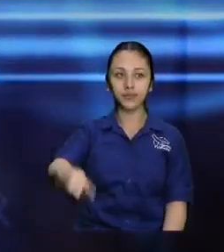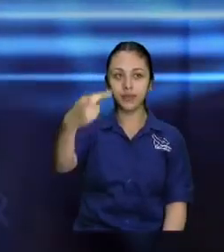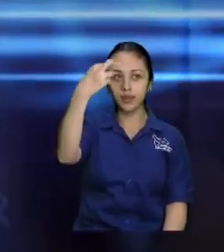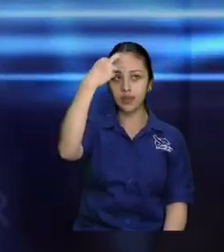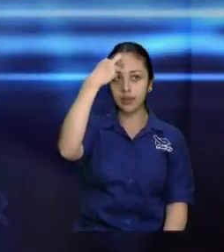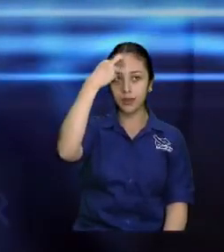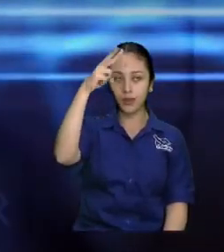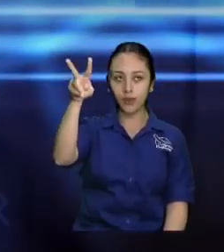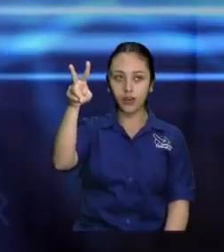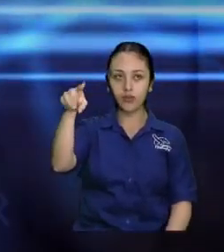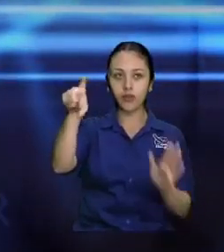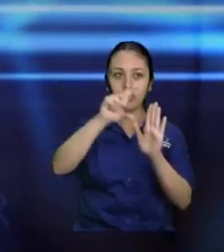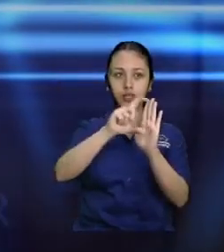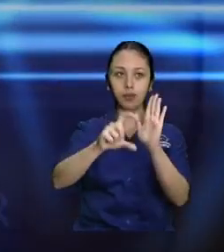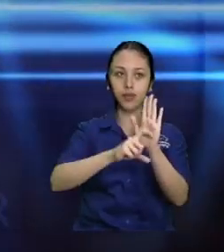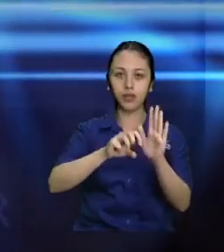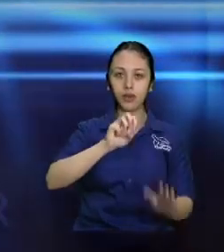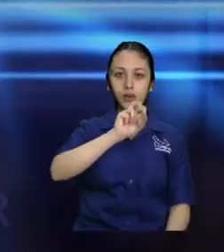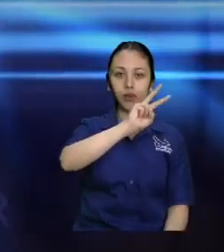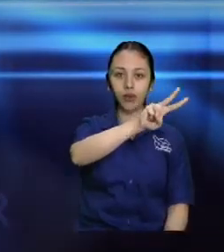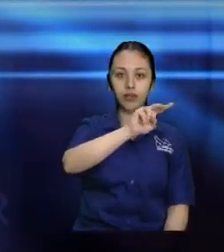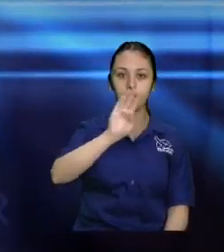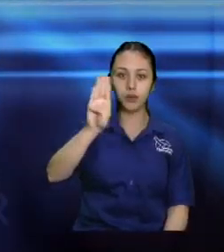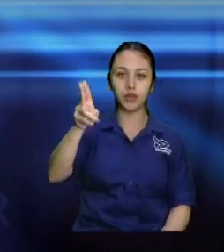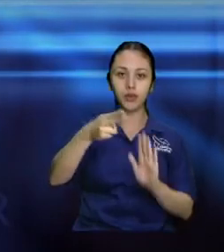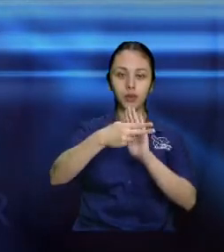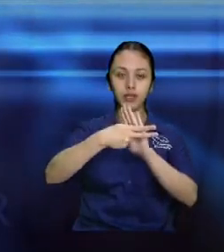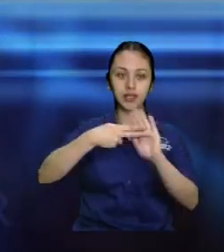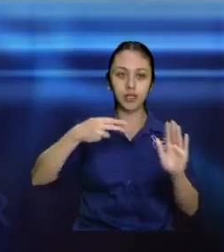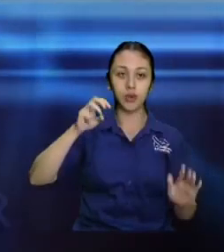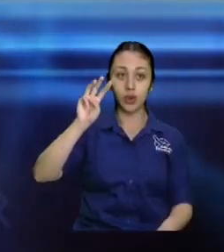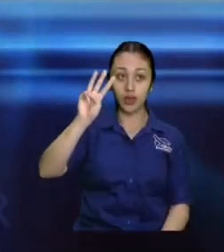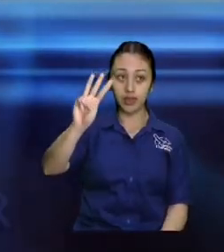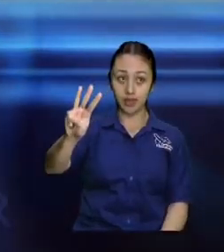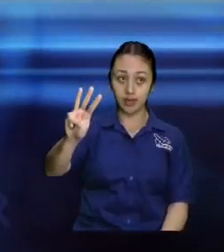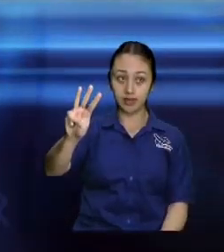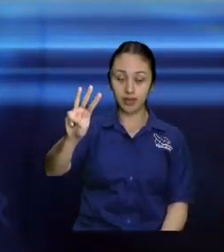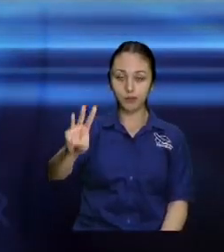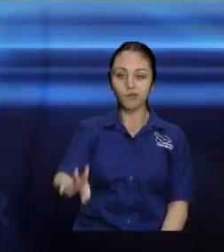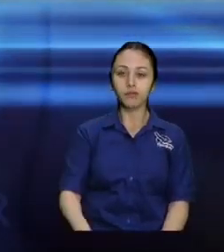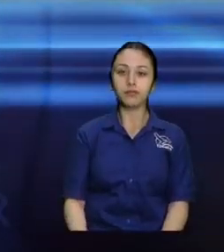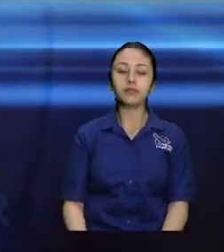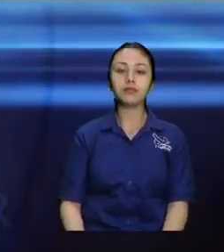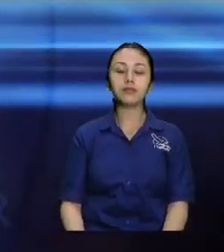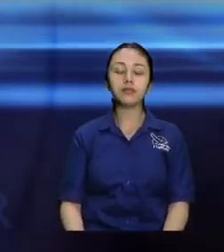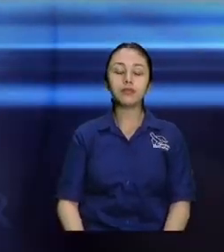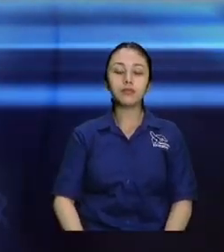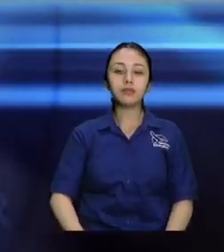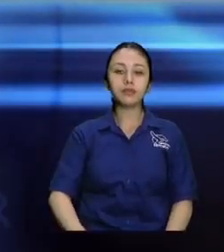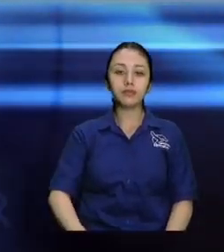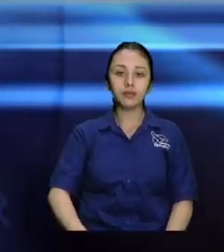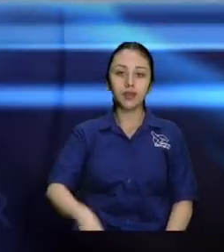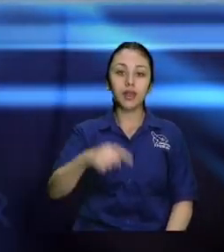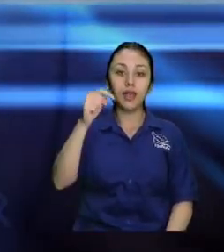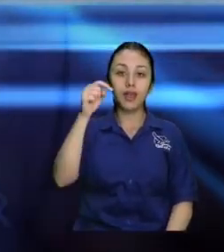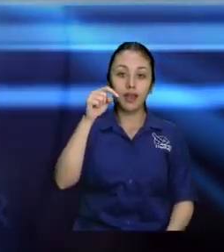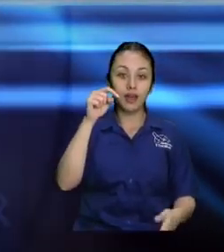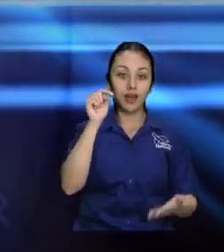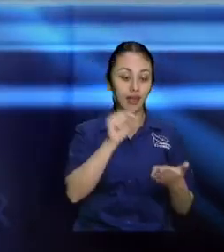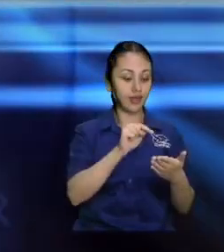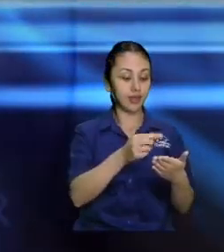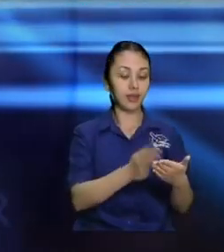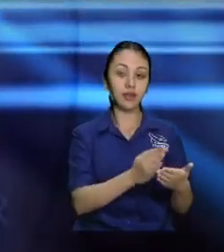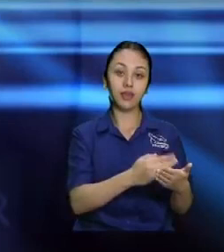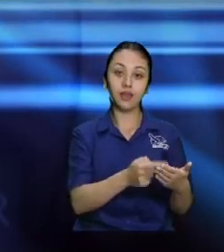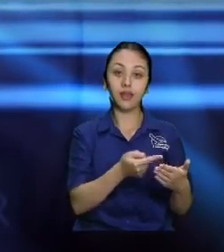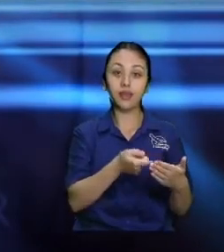este es un versículo que está en la Septuaginta. Pero acá lo dice de otra manera, en esta Septuaginta lo dice de otra manera, a